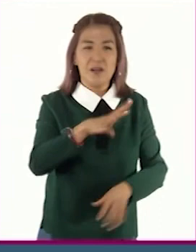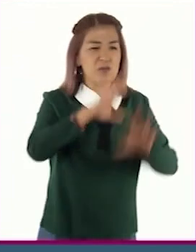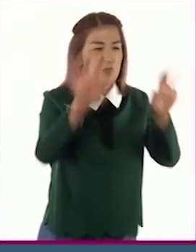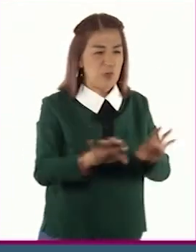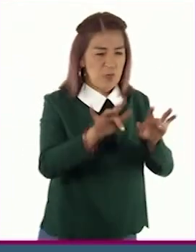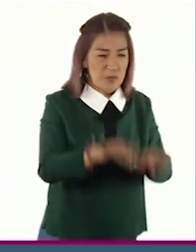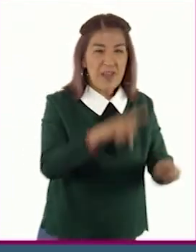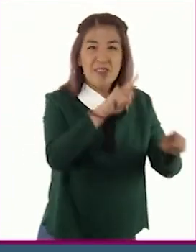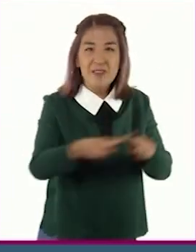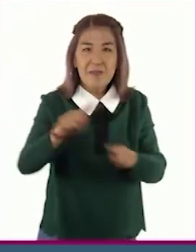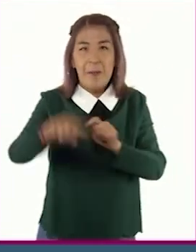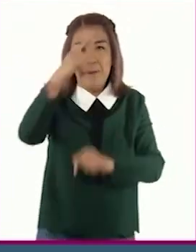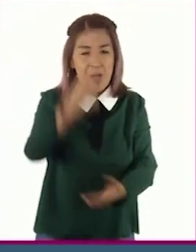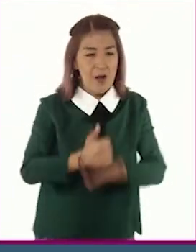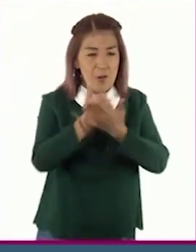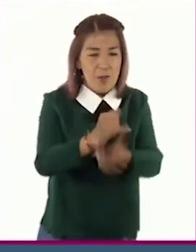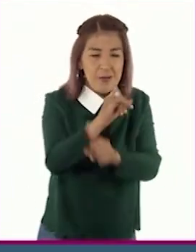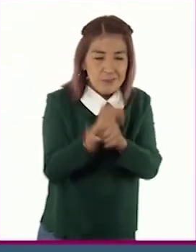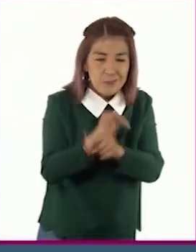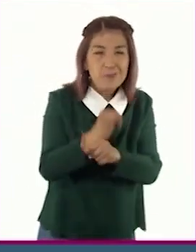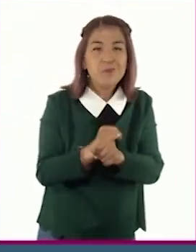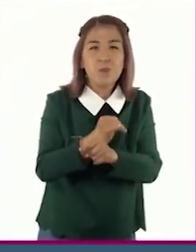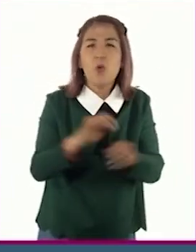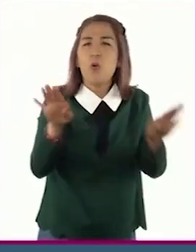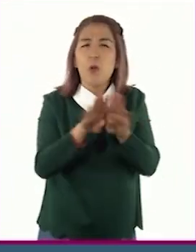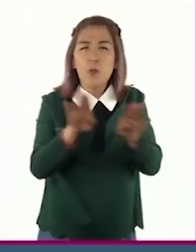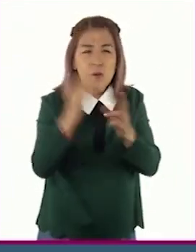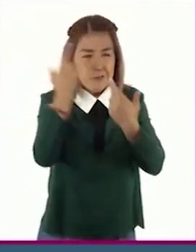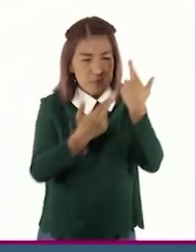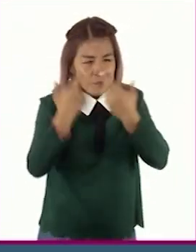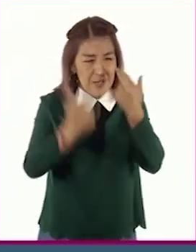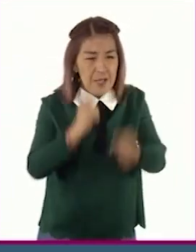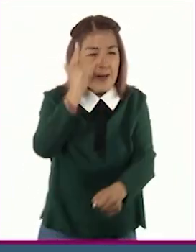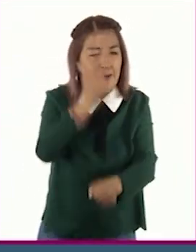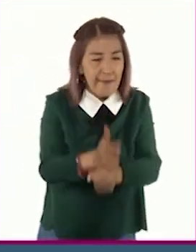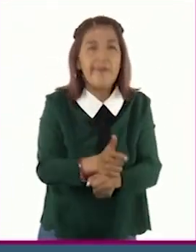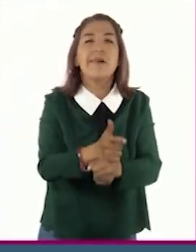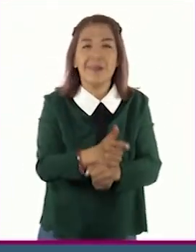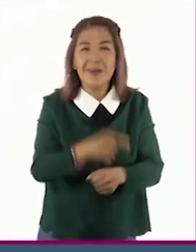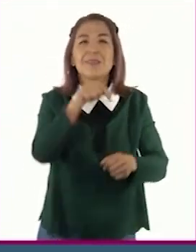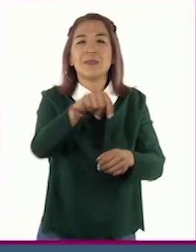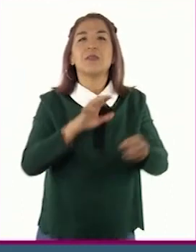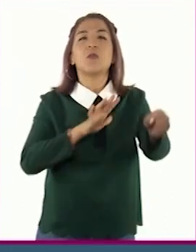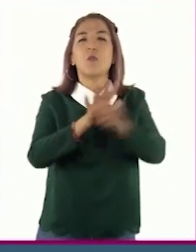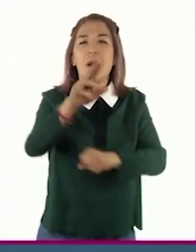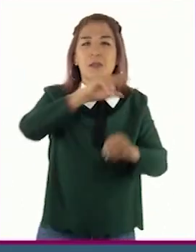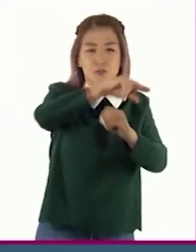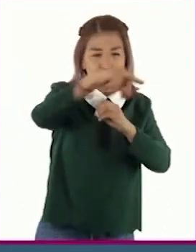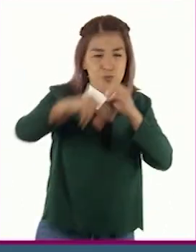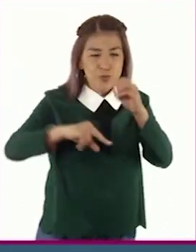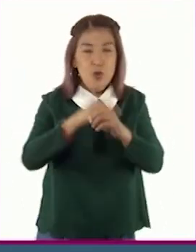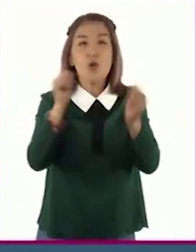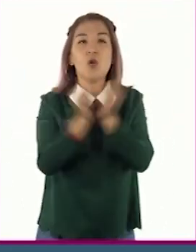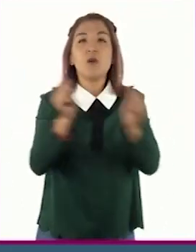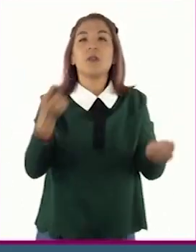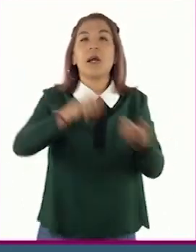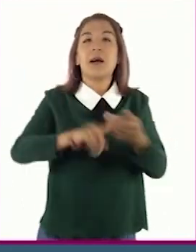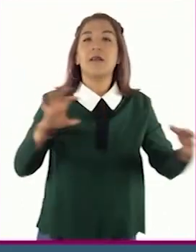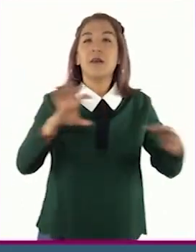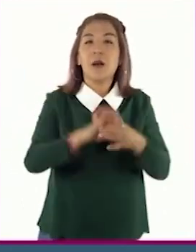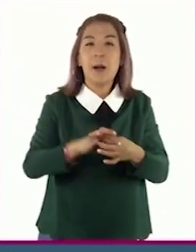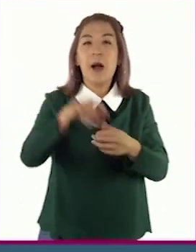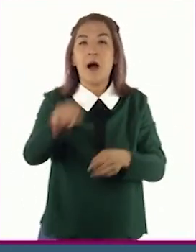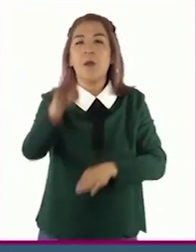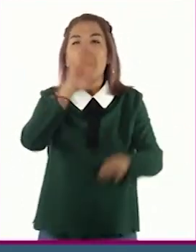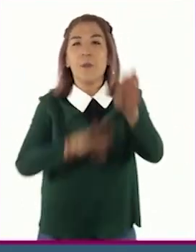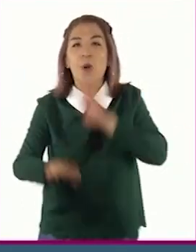nos han ayudado, que ayudan a determinar o a relacionar la estructura molecular con la actividad biológica, por ejemplo, la toxicidad que